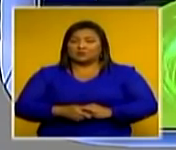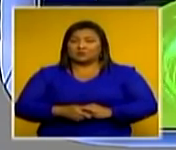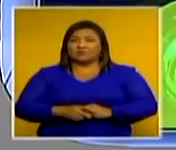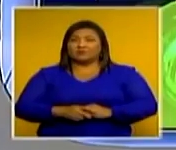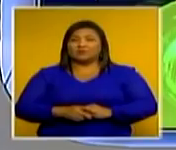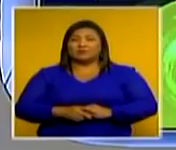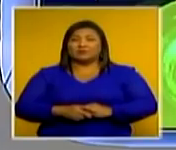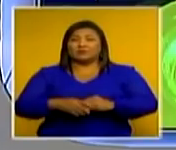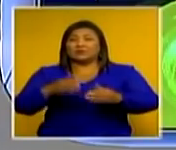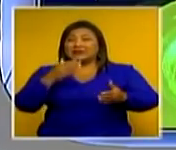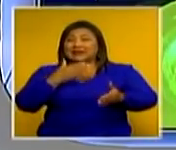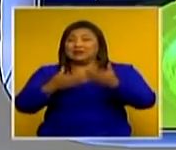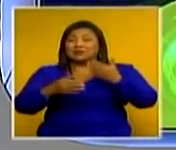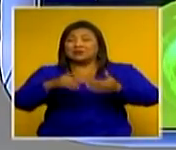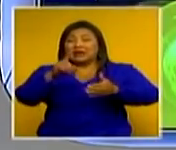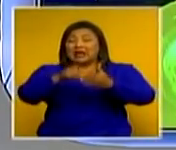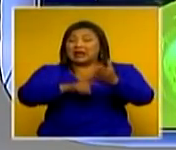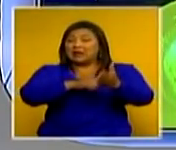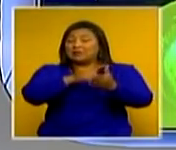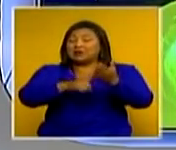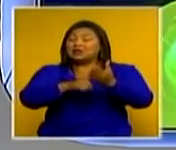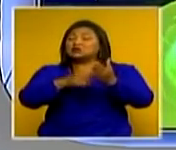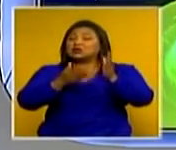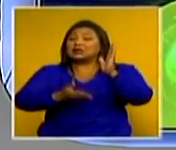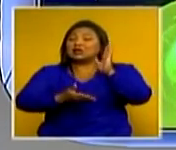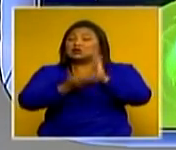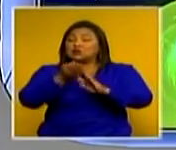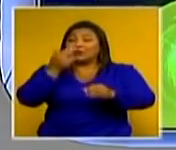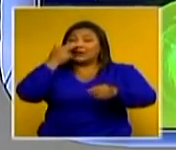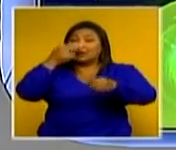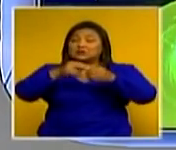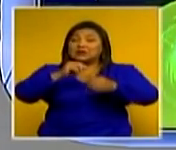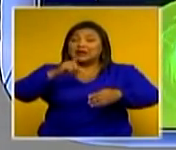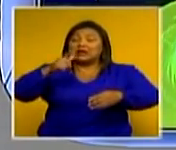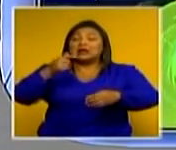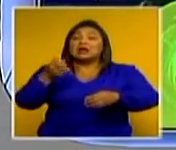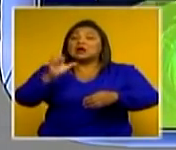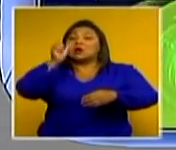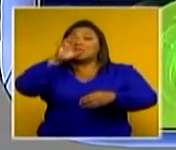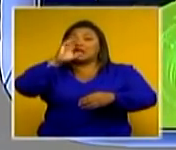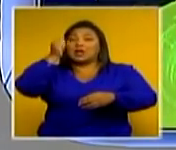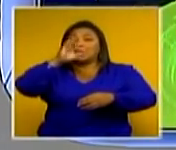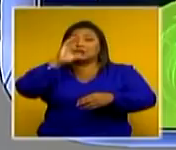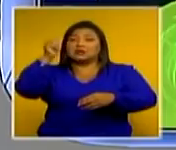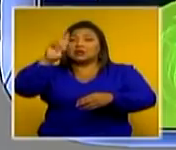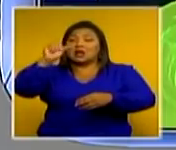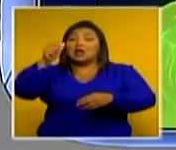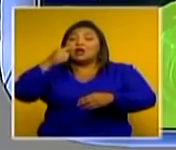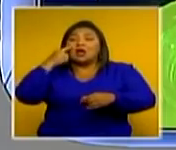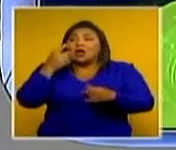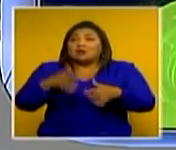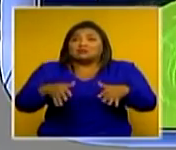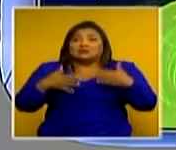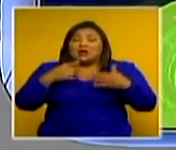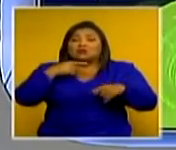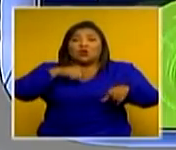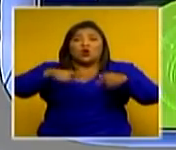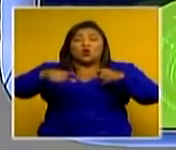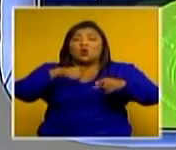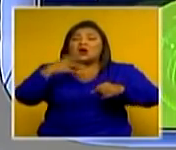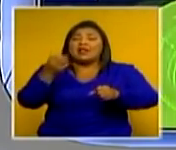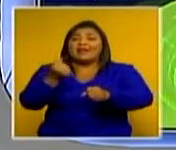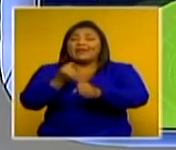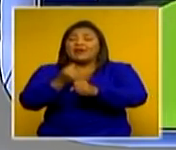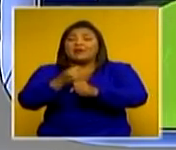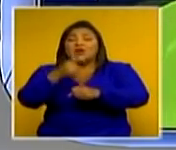la posible eliminación del subsidio de la gasolina súper y extra causa reacciones en varios sectores laborales y